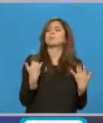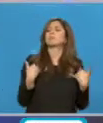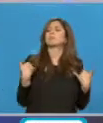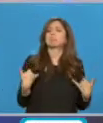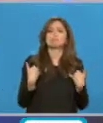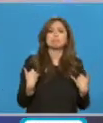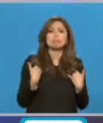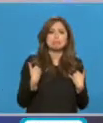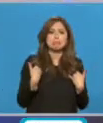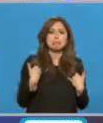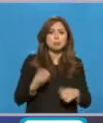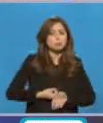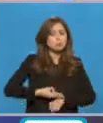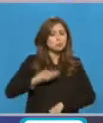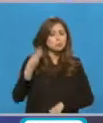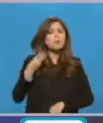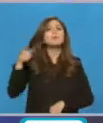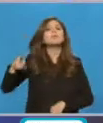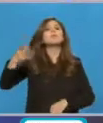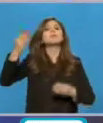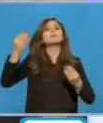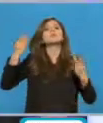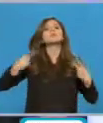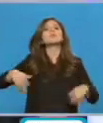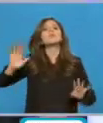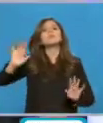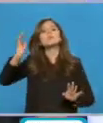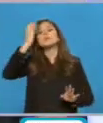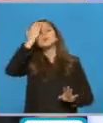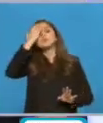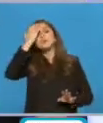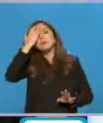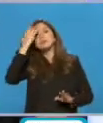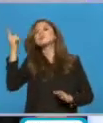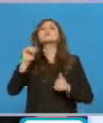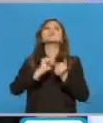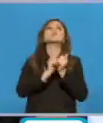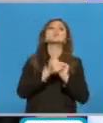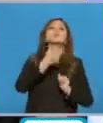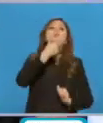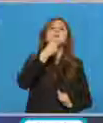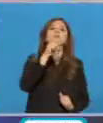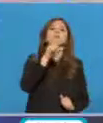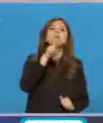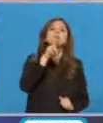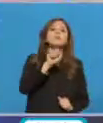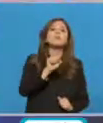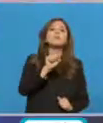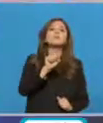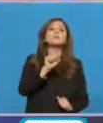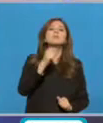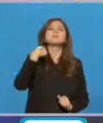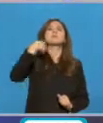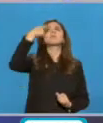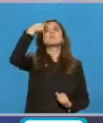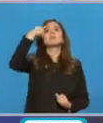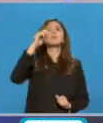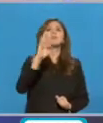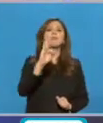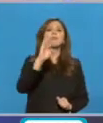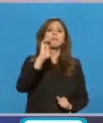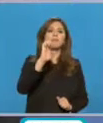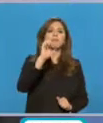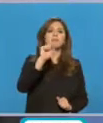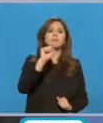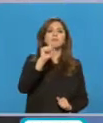y eran conocidos, y entre ellos arman esto que Luis de Llano es el que le pone el nombre, Festival de Rock y